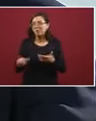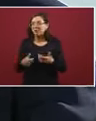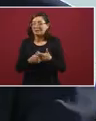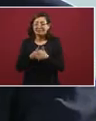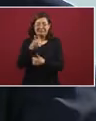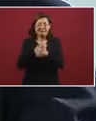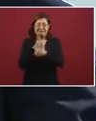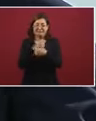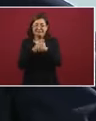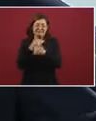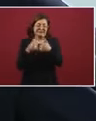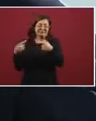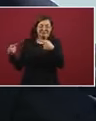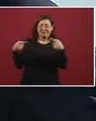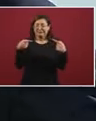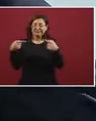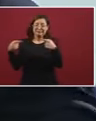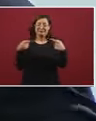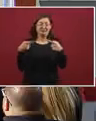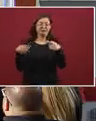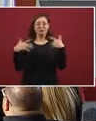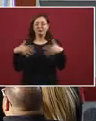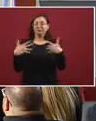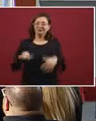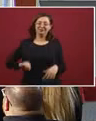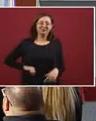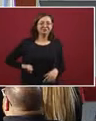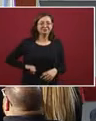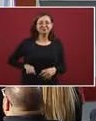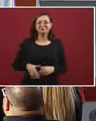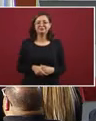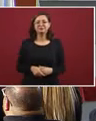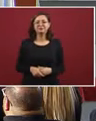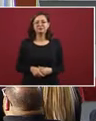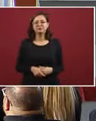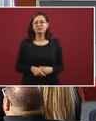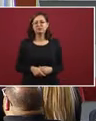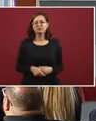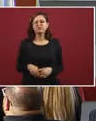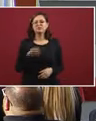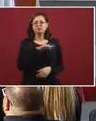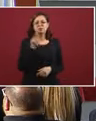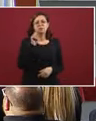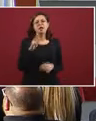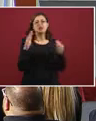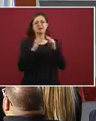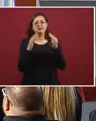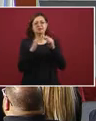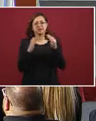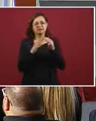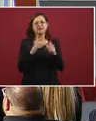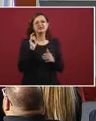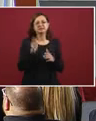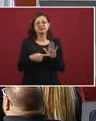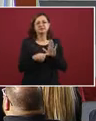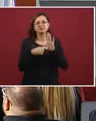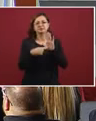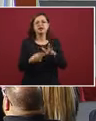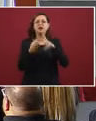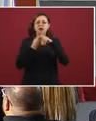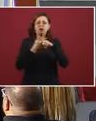bastante interesante la puja de dicha casa y del vehículo. Adelante, por favor. Ahí pueden ver la casa, ahí está el precio